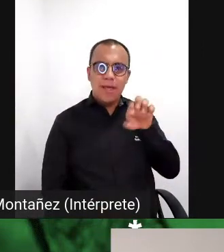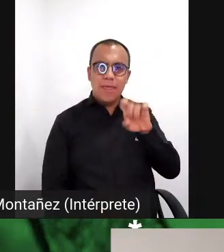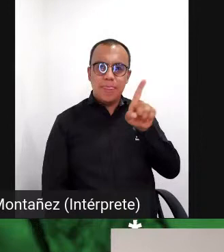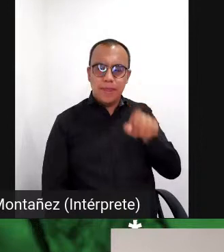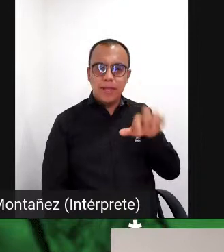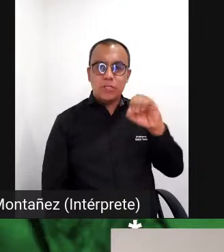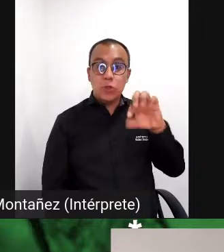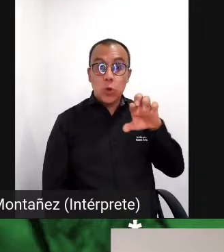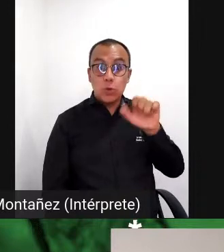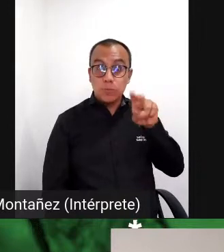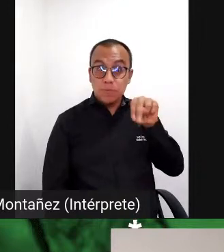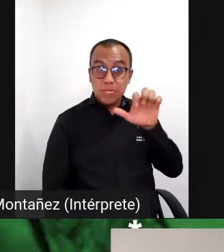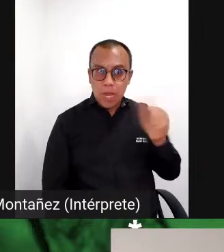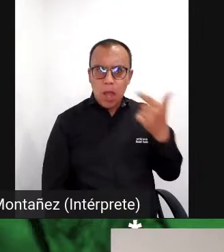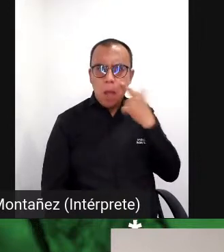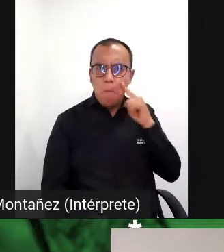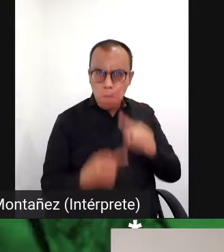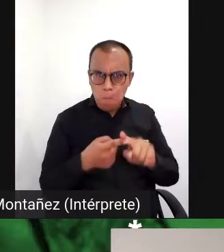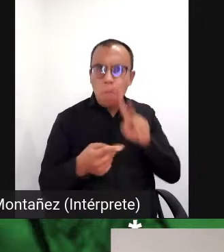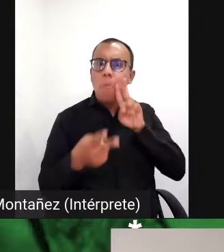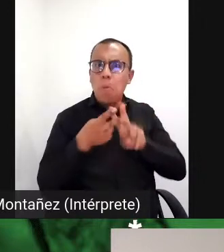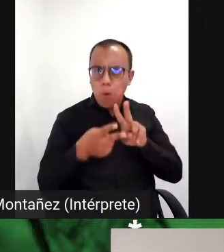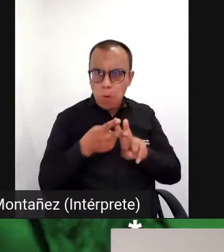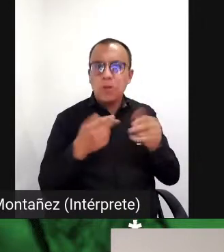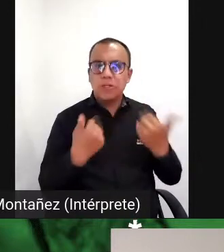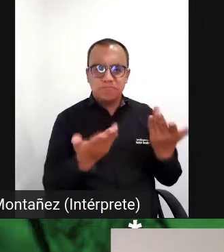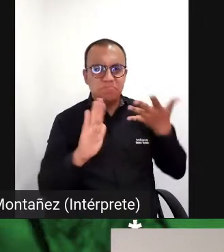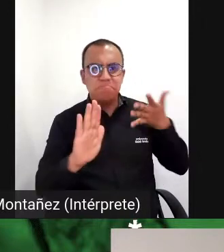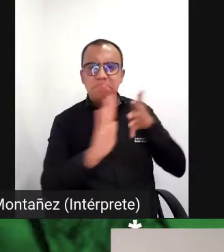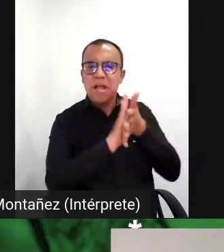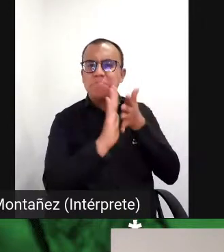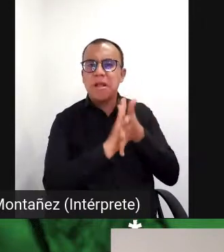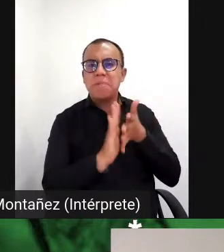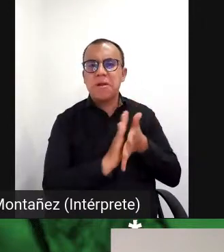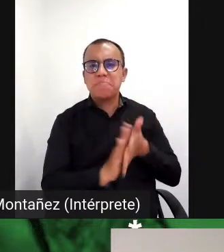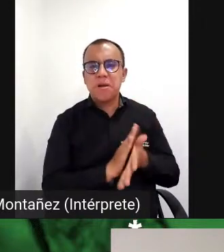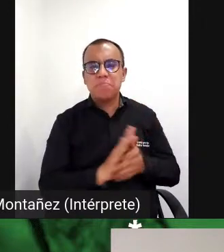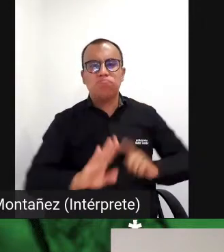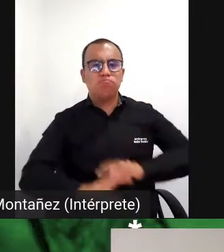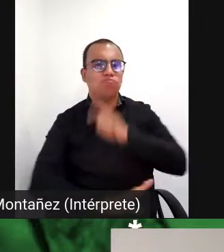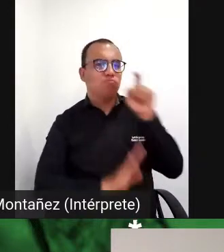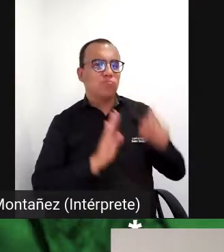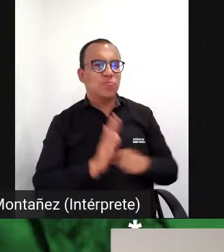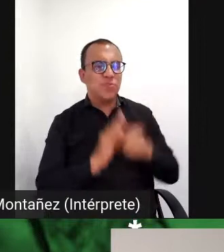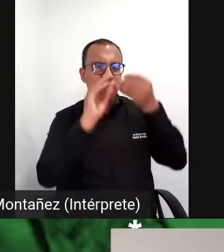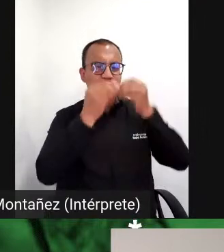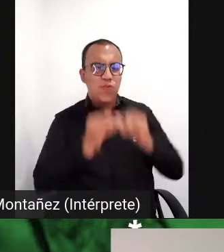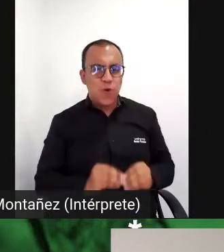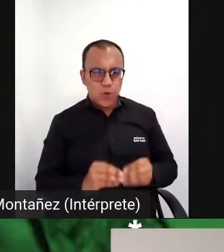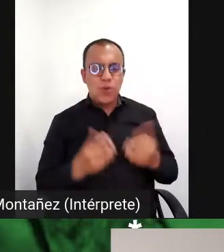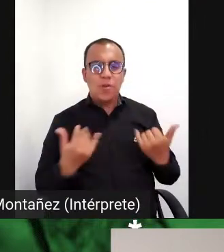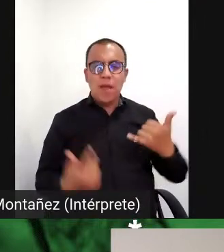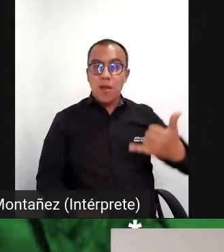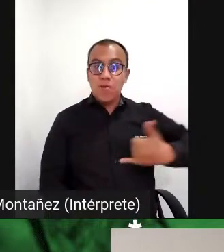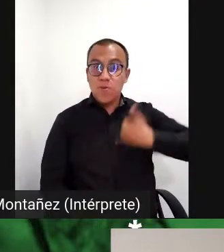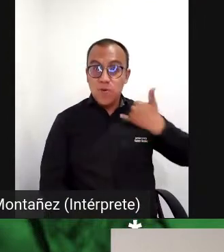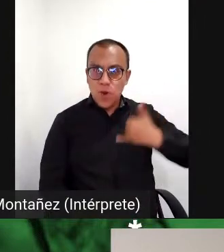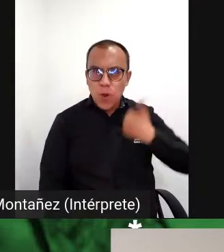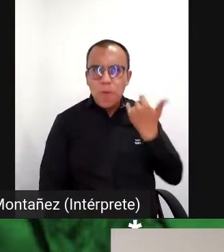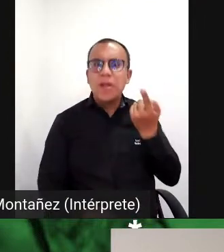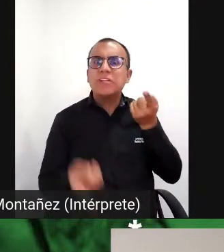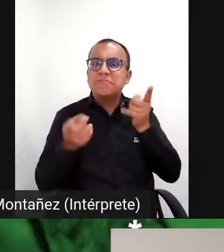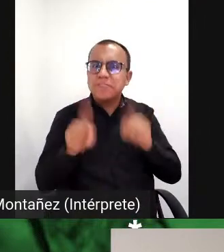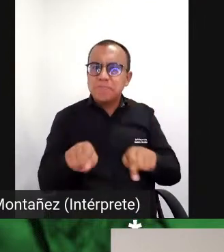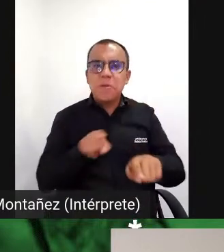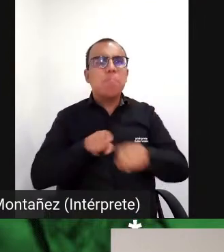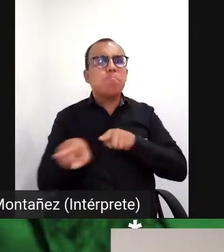perfecta, que podía tener la habilidad de contar cosas muy bonitas de los cachacos y de los jóvenes a la vez, y